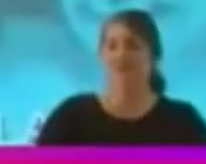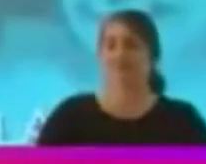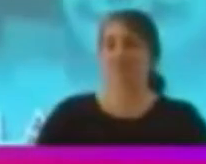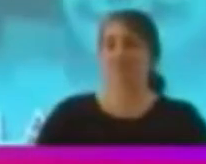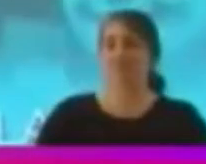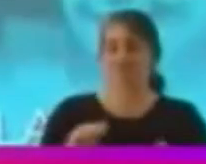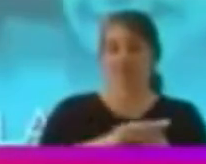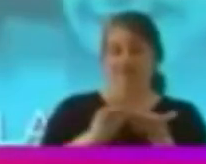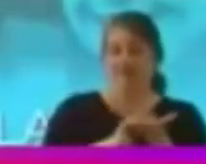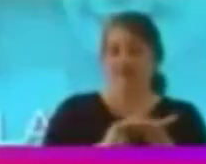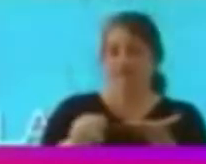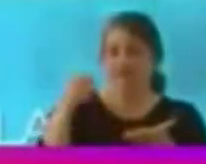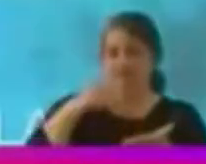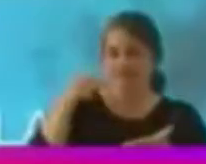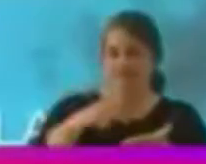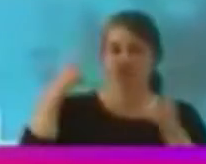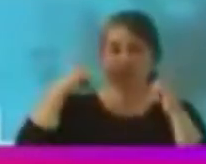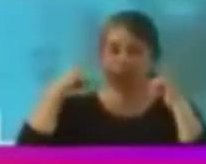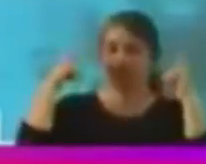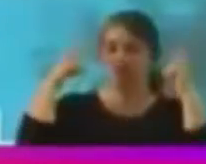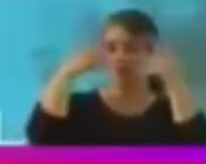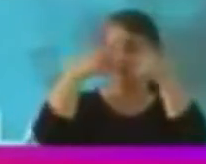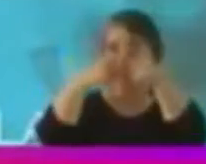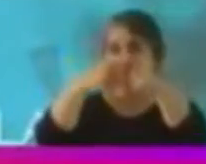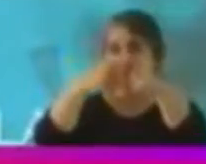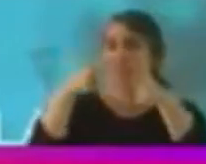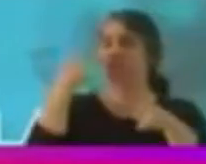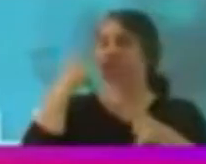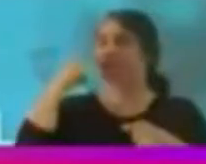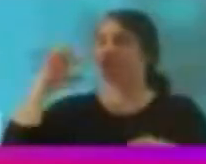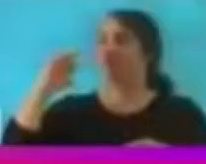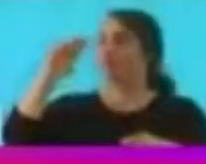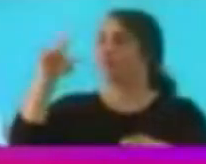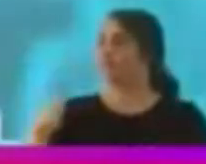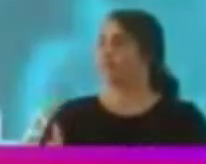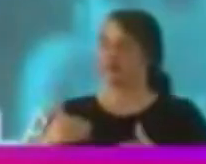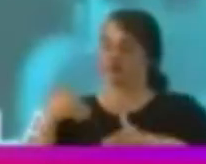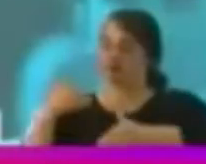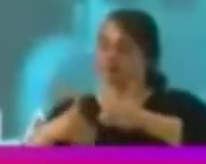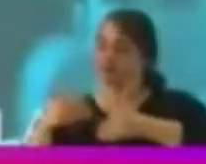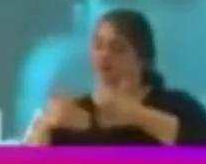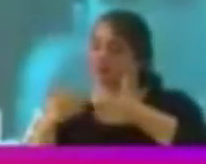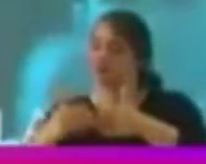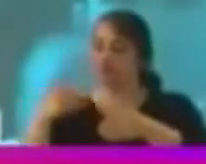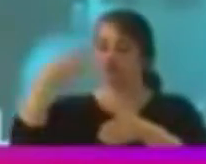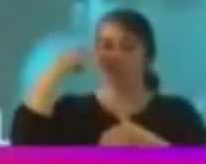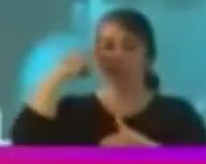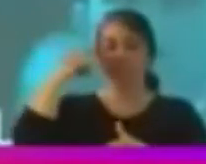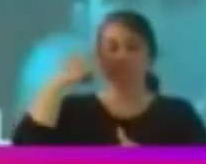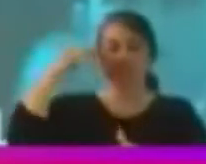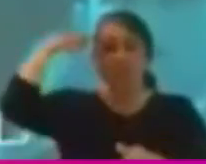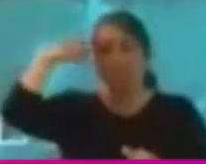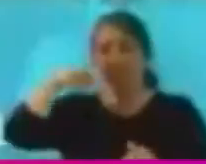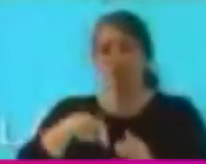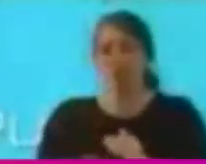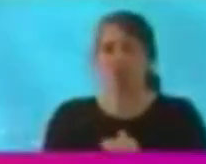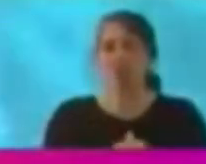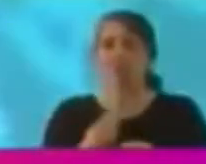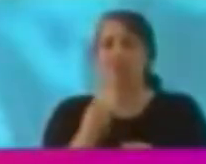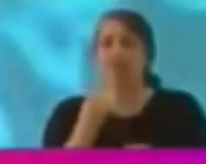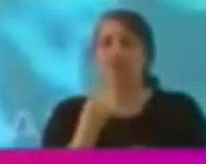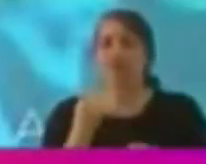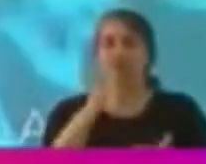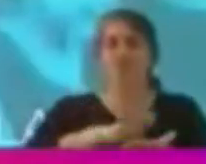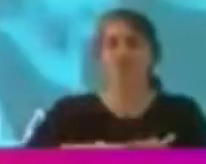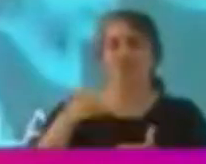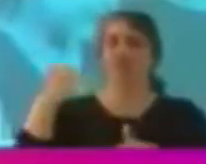básicamente el objetivo de instrumentar acciones, perfeccionar o profundizar las acciones y las medidas políticas que se desarrollan